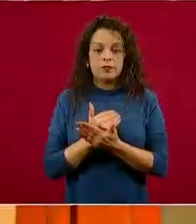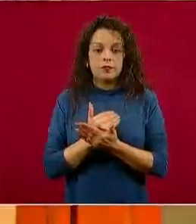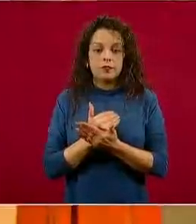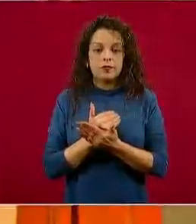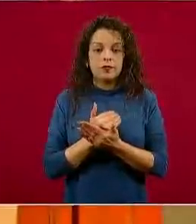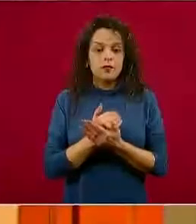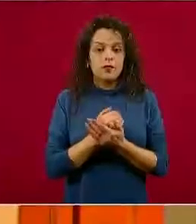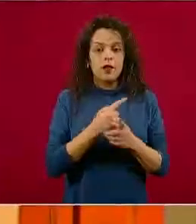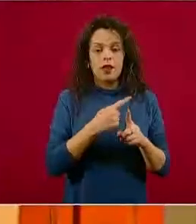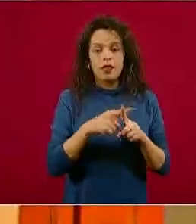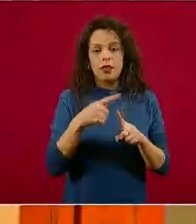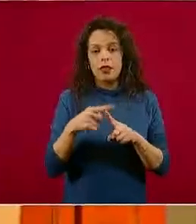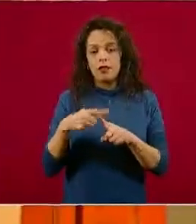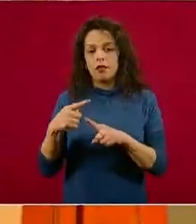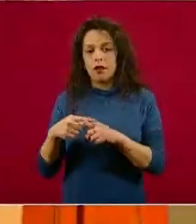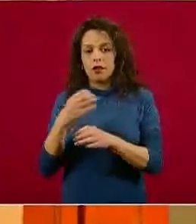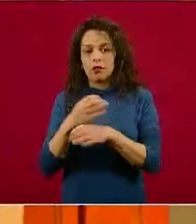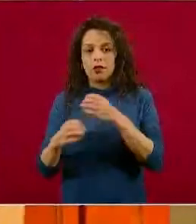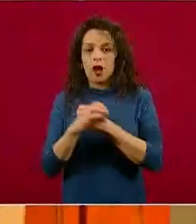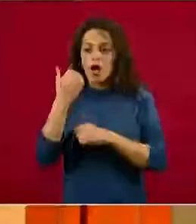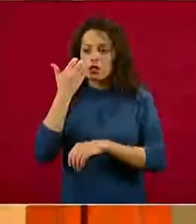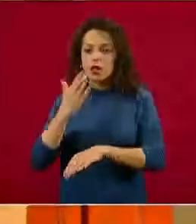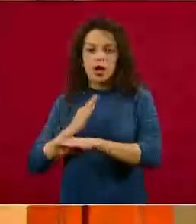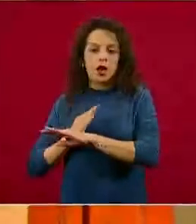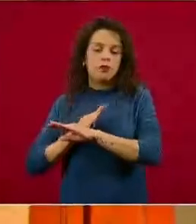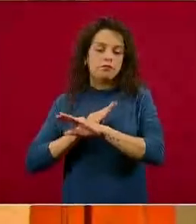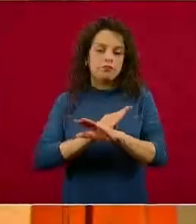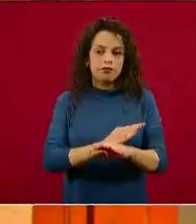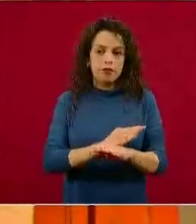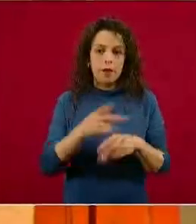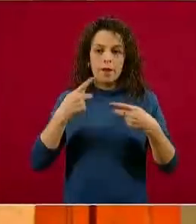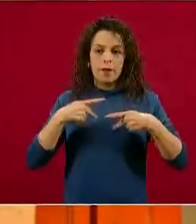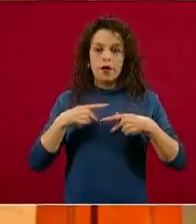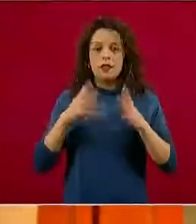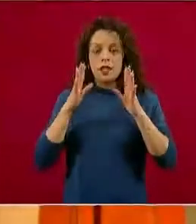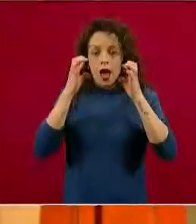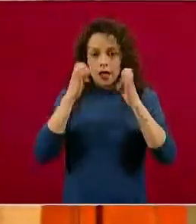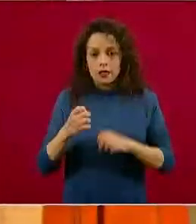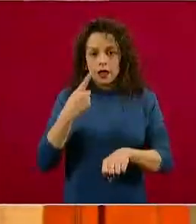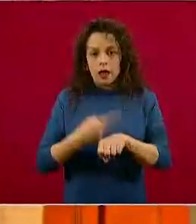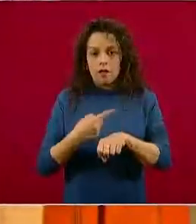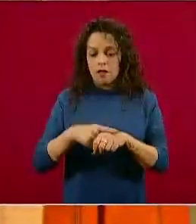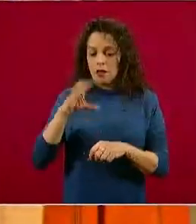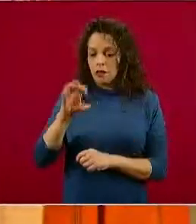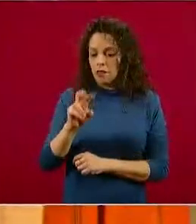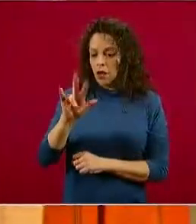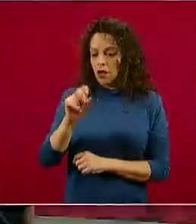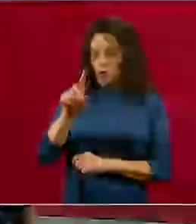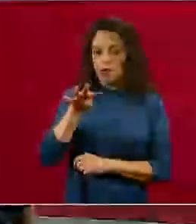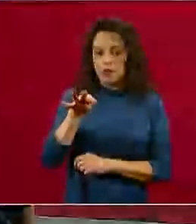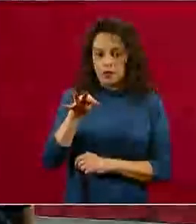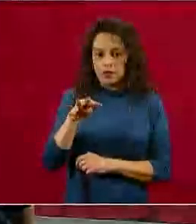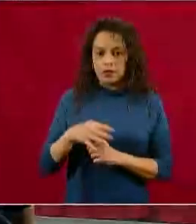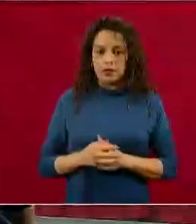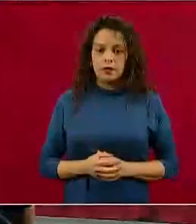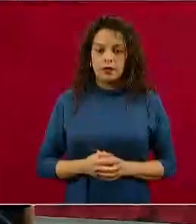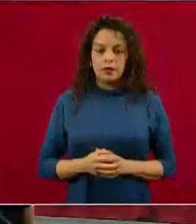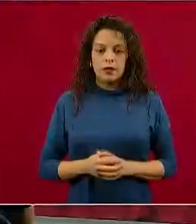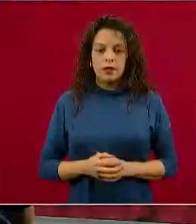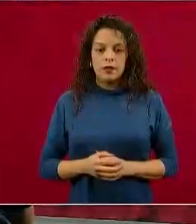situaciones que queremos precisamente prevenir en las personas con COVID-19. Pero hoy salen ya los resultados